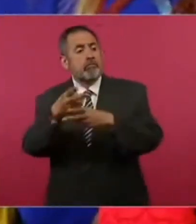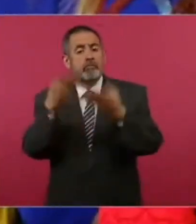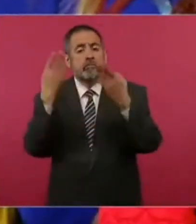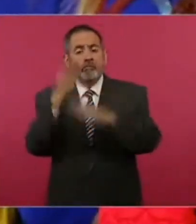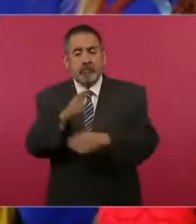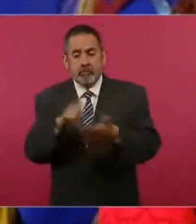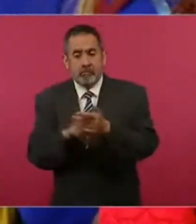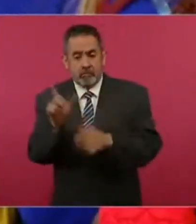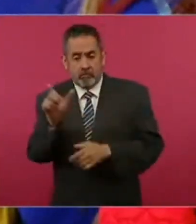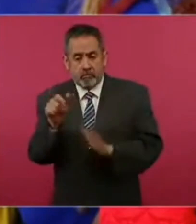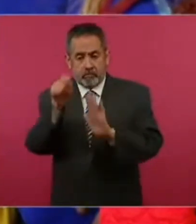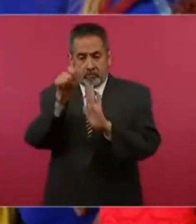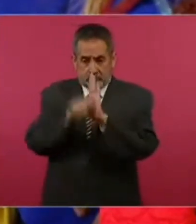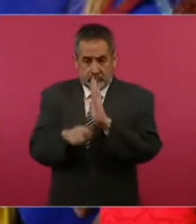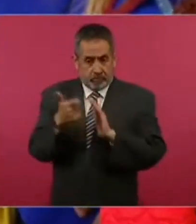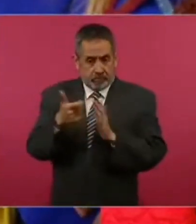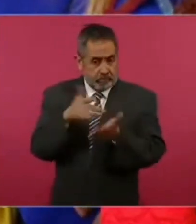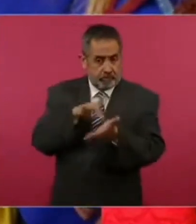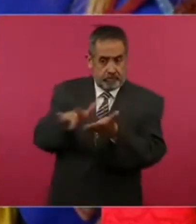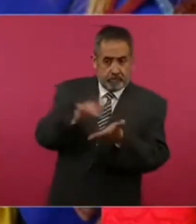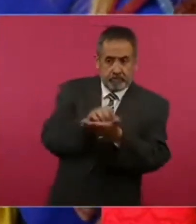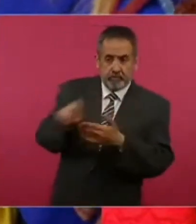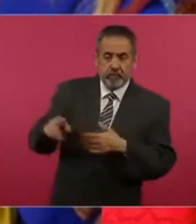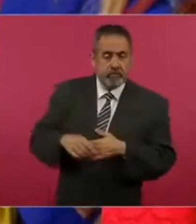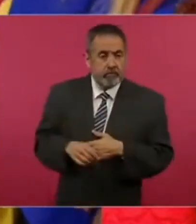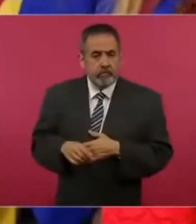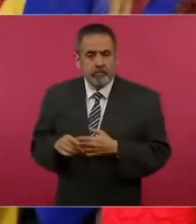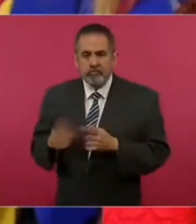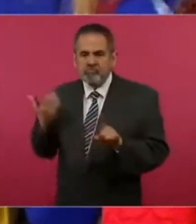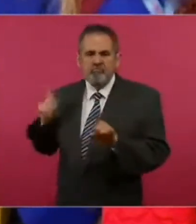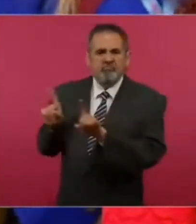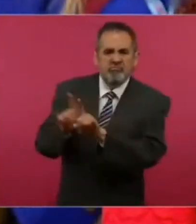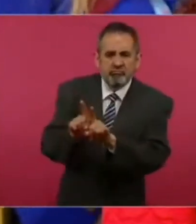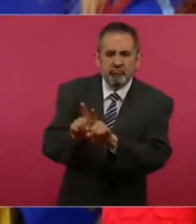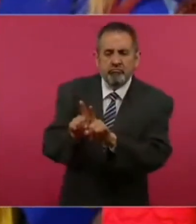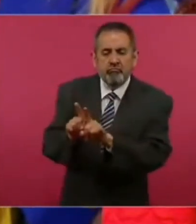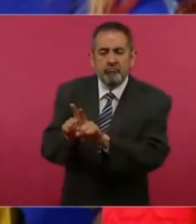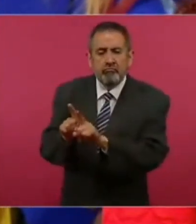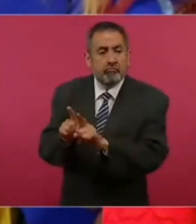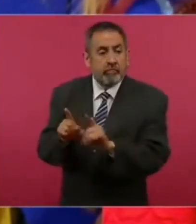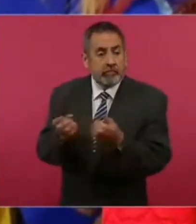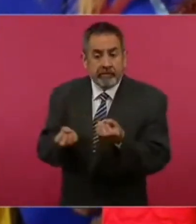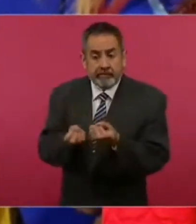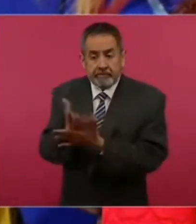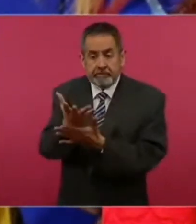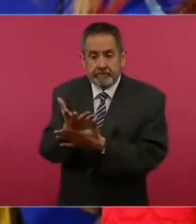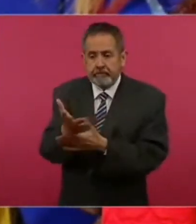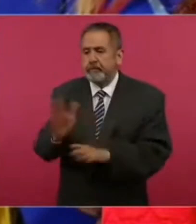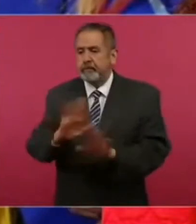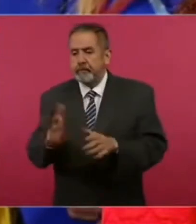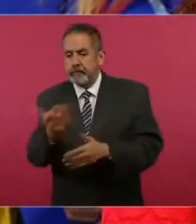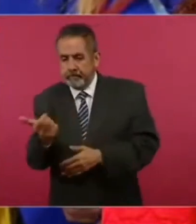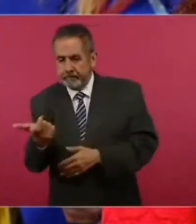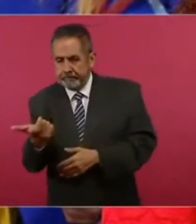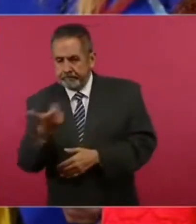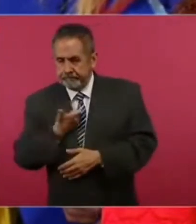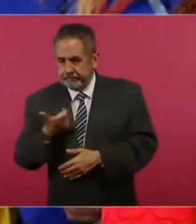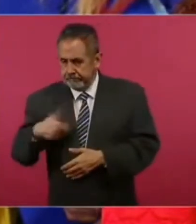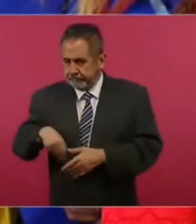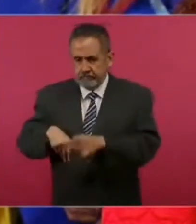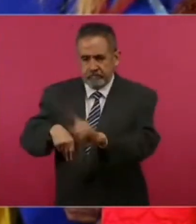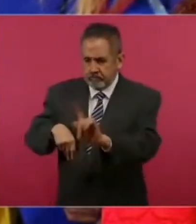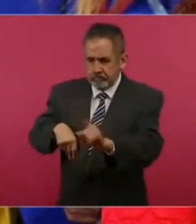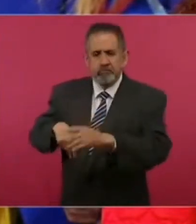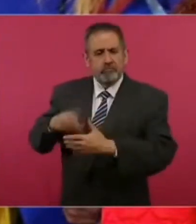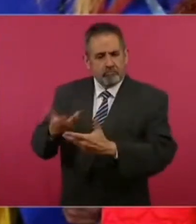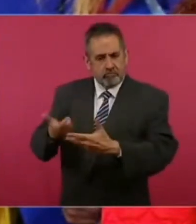van a cobrar su tarjeta donde reciben sus apoyos pues van estas personas del bienestar a esperarlos a las afueras o están al lado de ellos para que